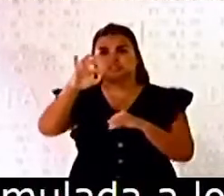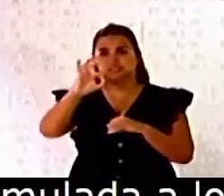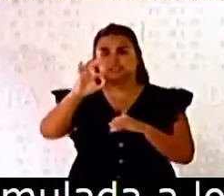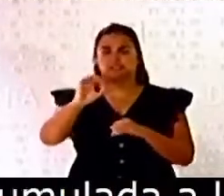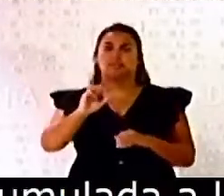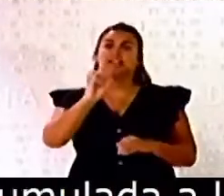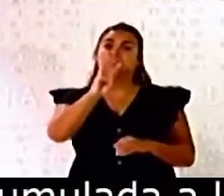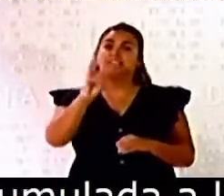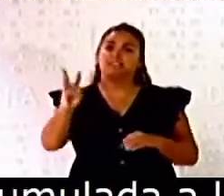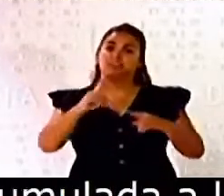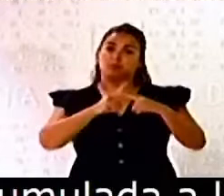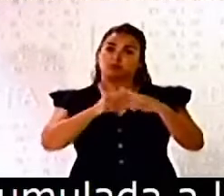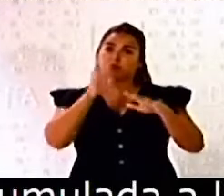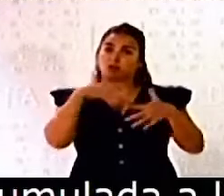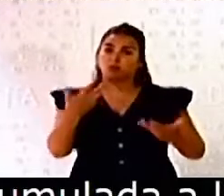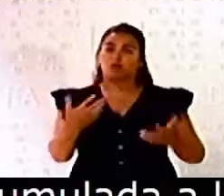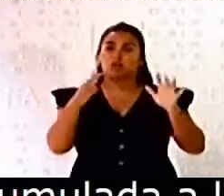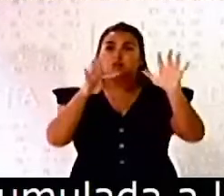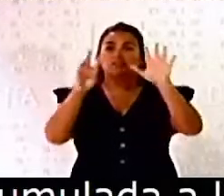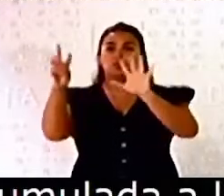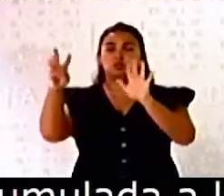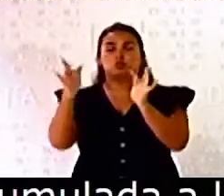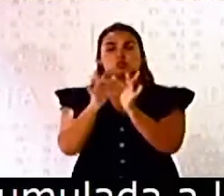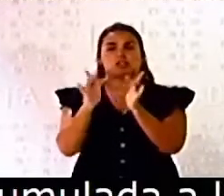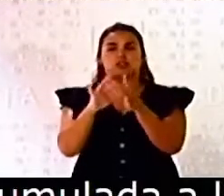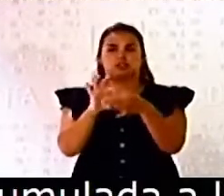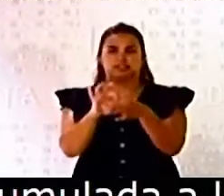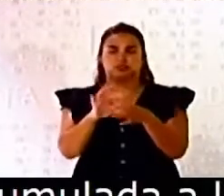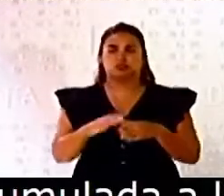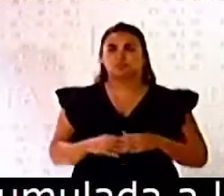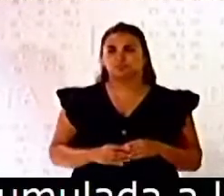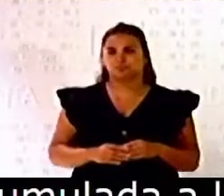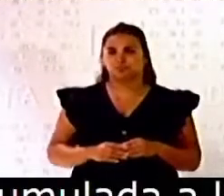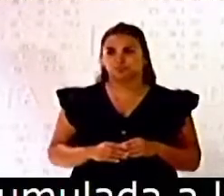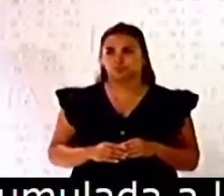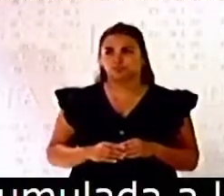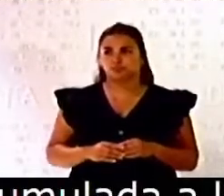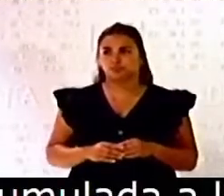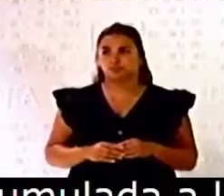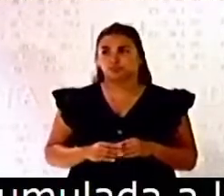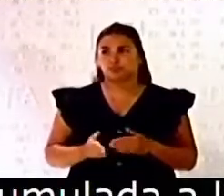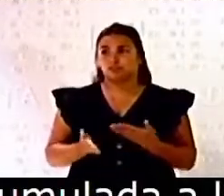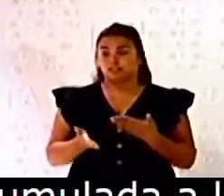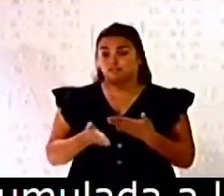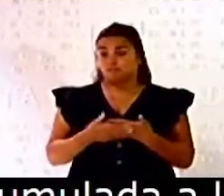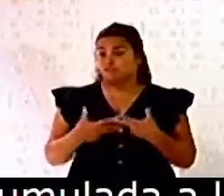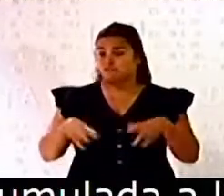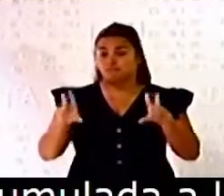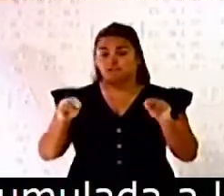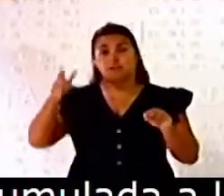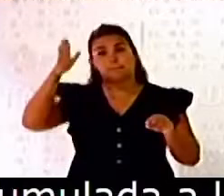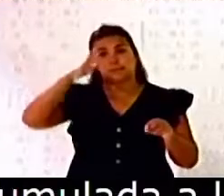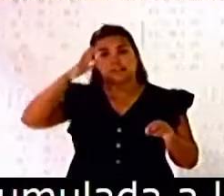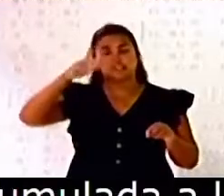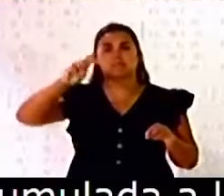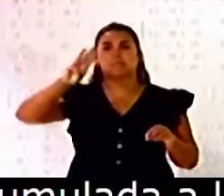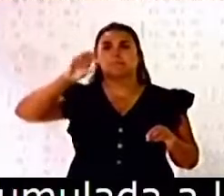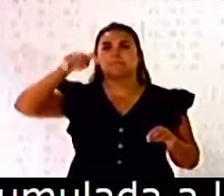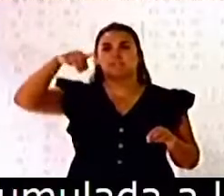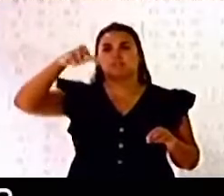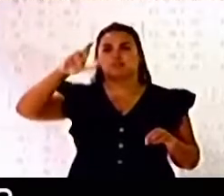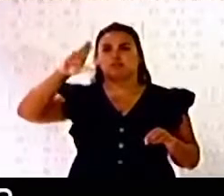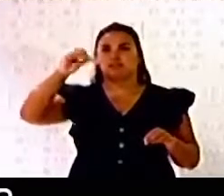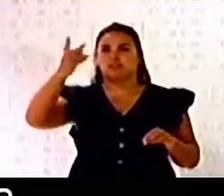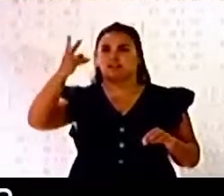33 casos activos y 98 contactos estrechos. Levanta el cierre el Consejo de Gobierno hoy de Miajada y Pino Franqueado, puesto que